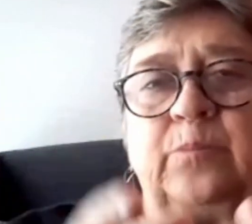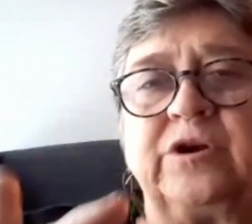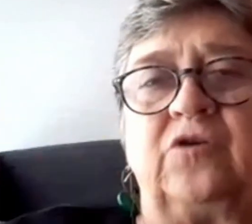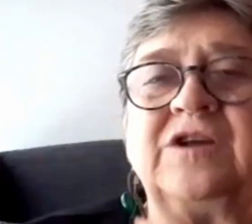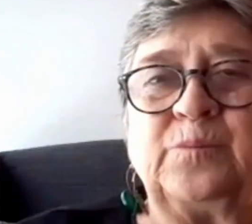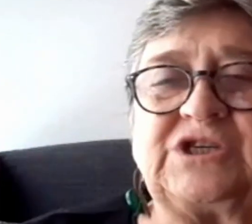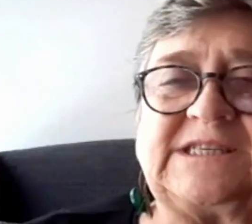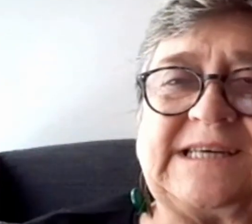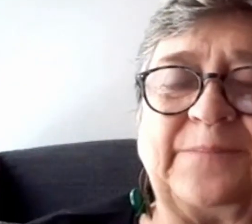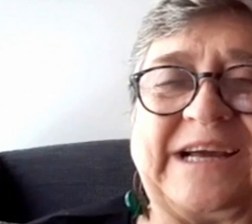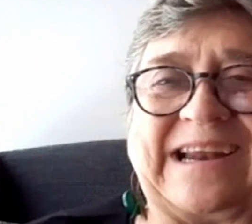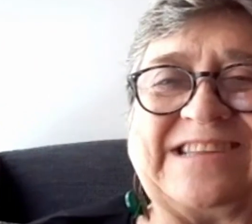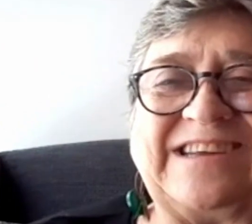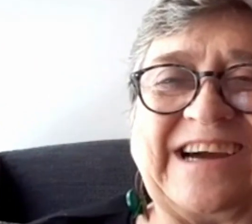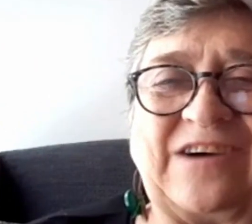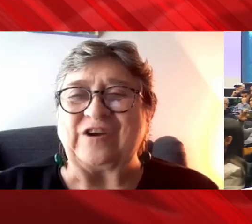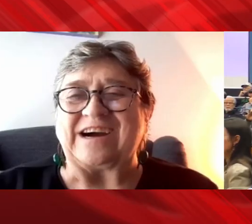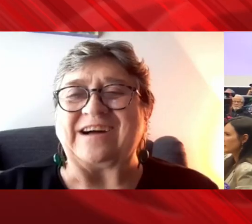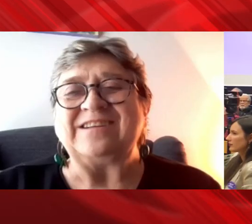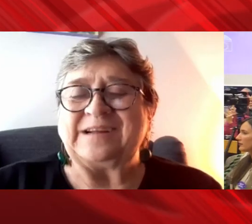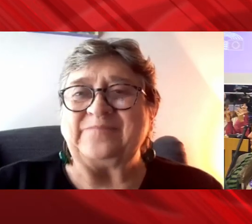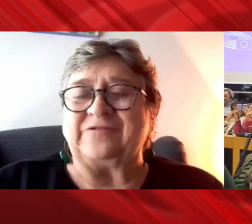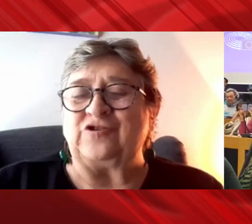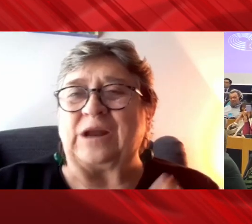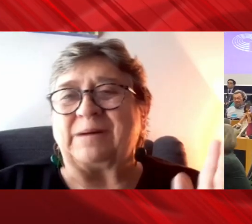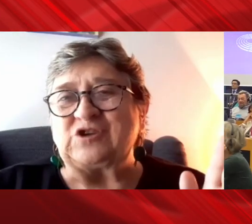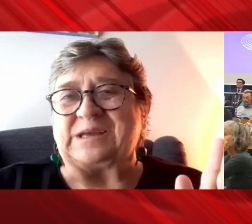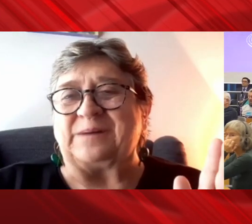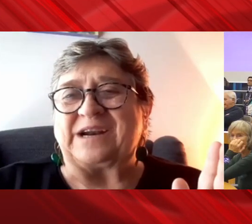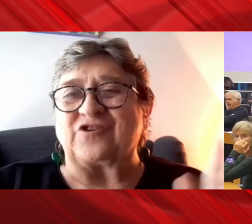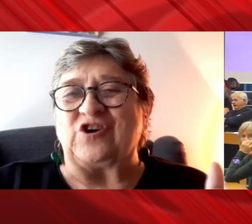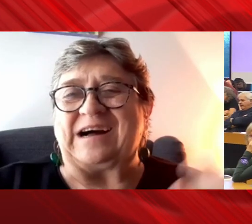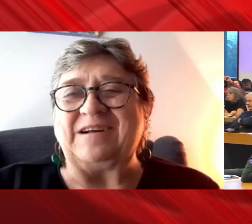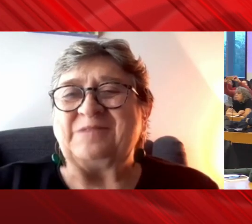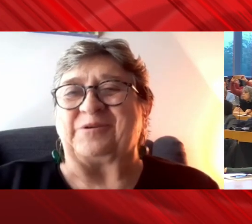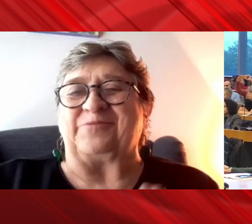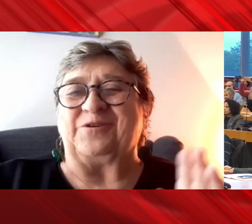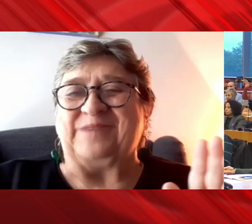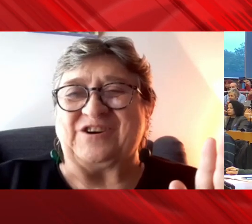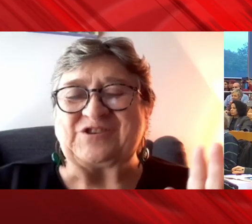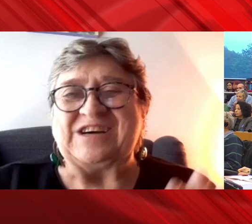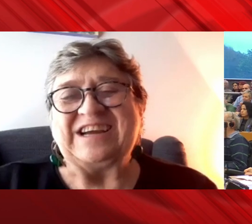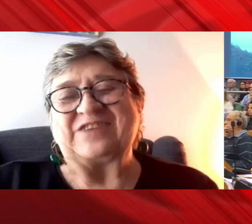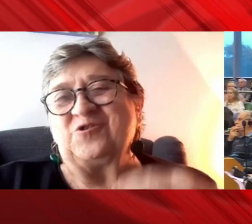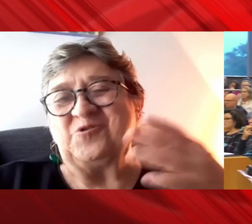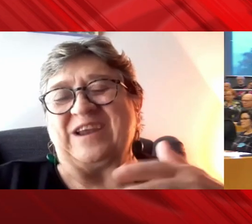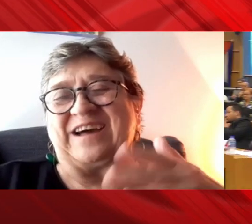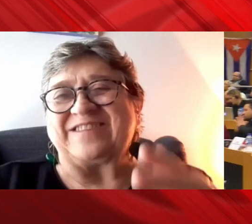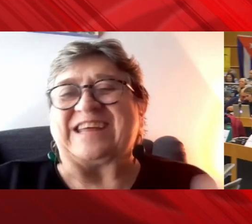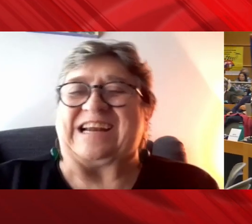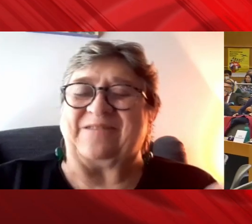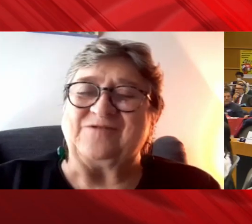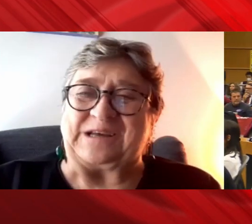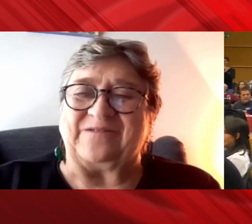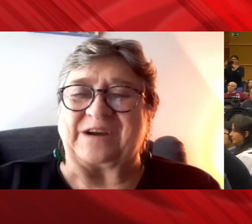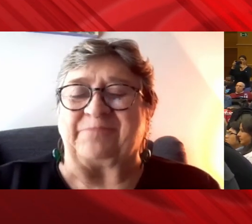vendrá, bueno, pues esa América Latina ahora no la vamos a llamar roja, pero por lo menos con Lula,